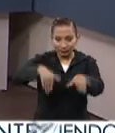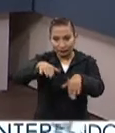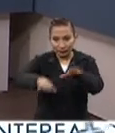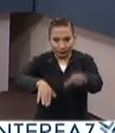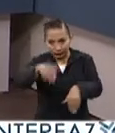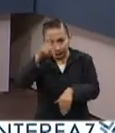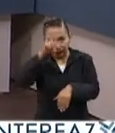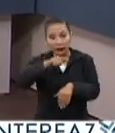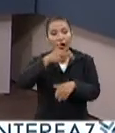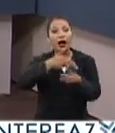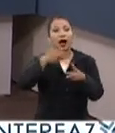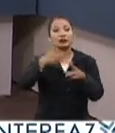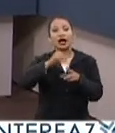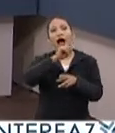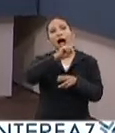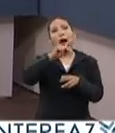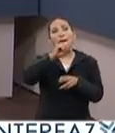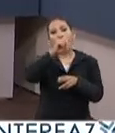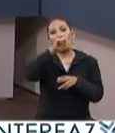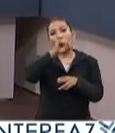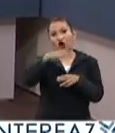Luna, hasta el Apolo